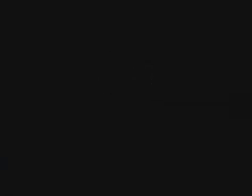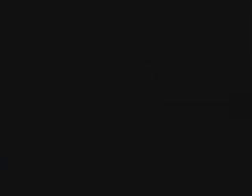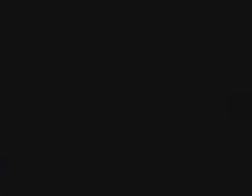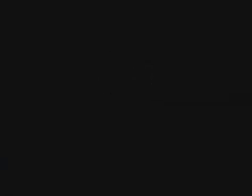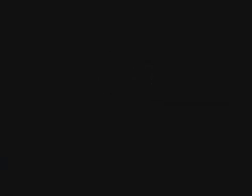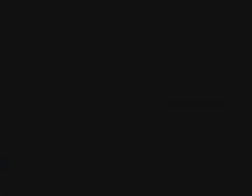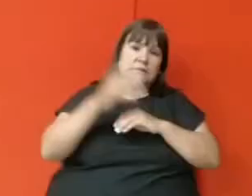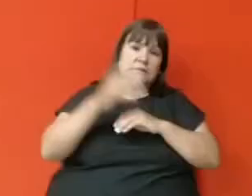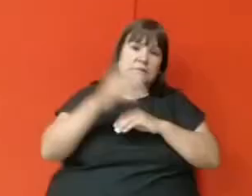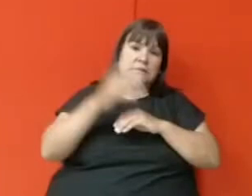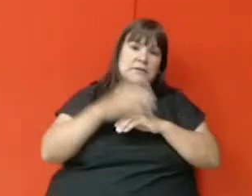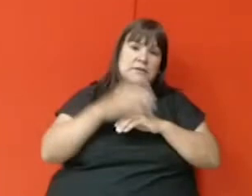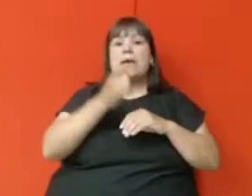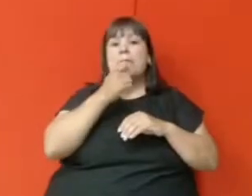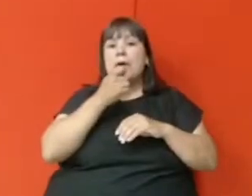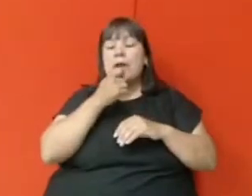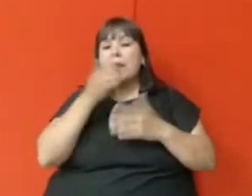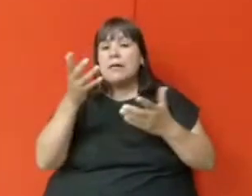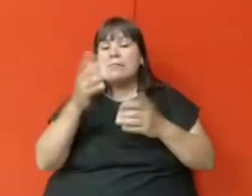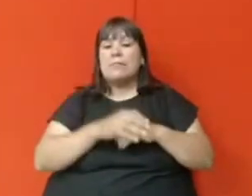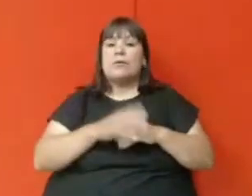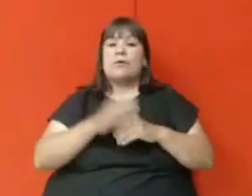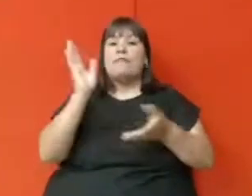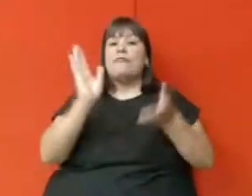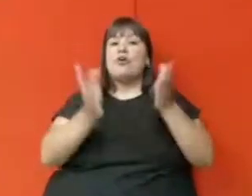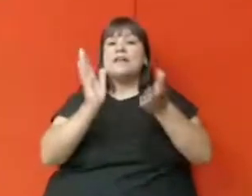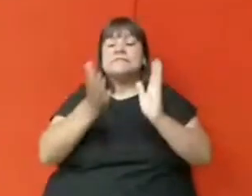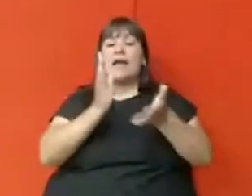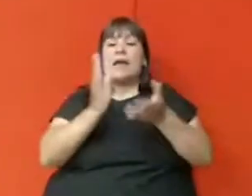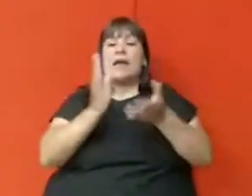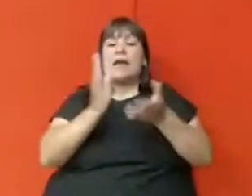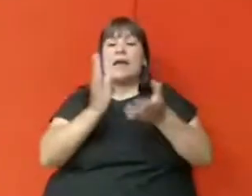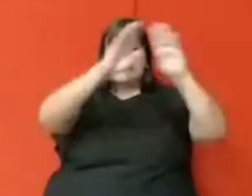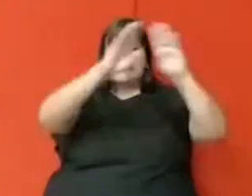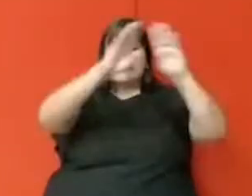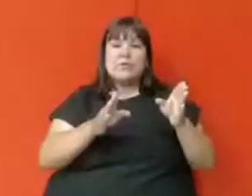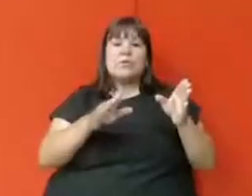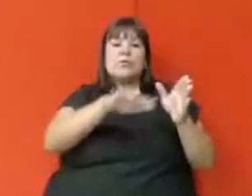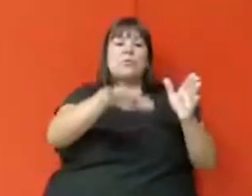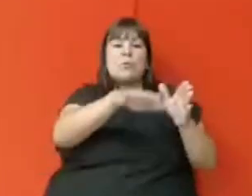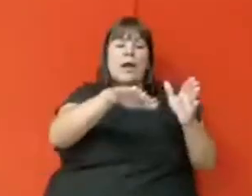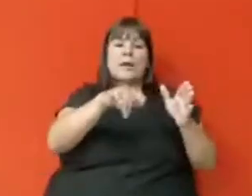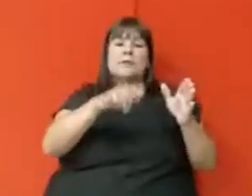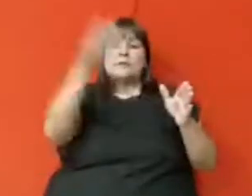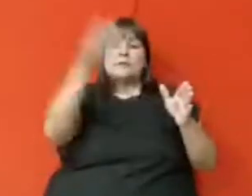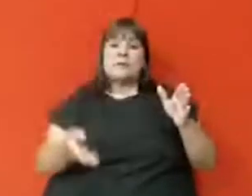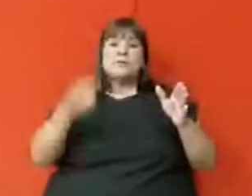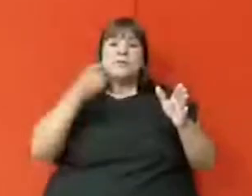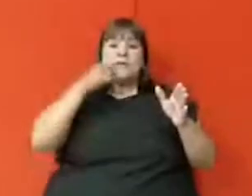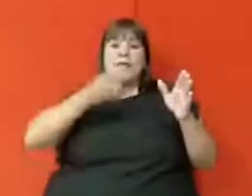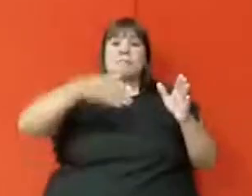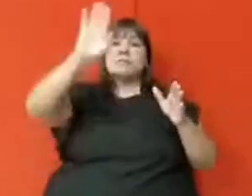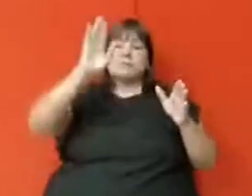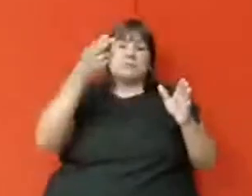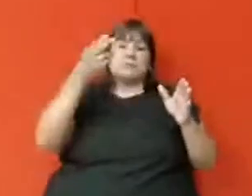ejemplo, la violencia en residencias. Podría ser que haya pocas camas